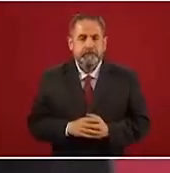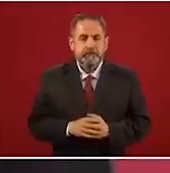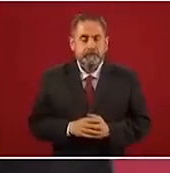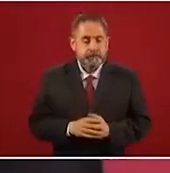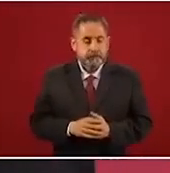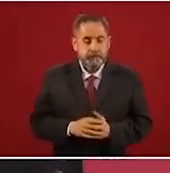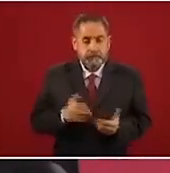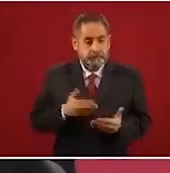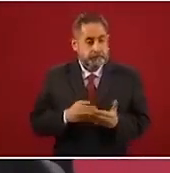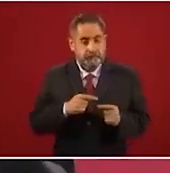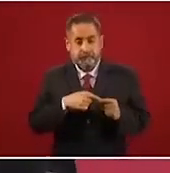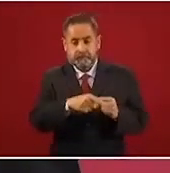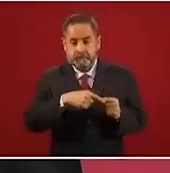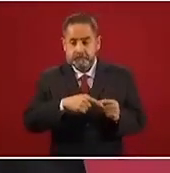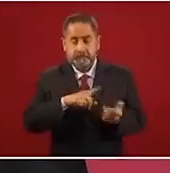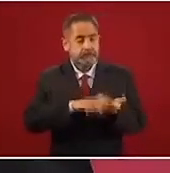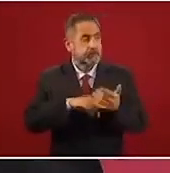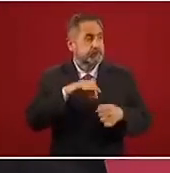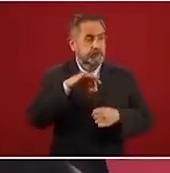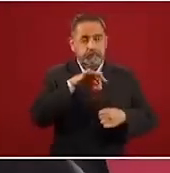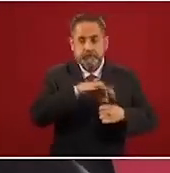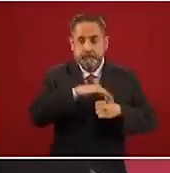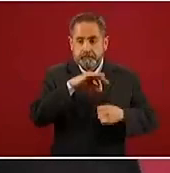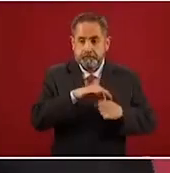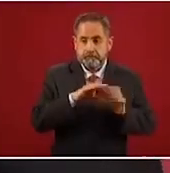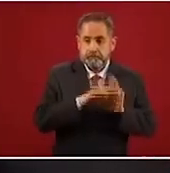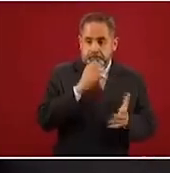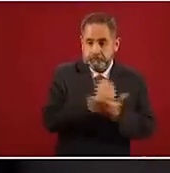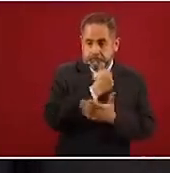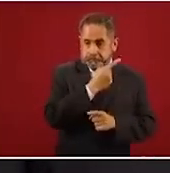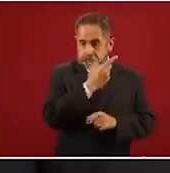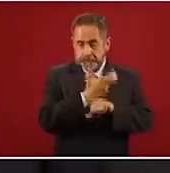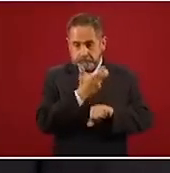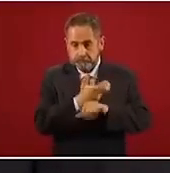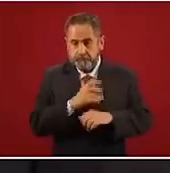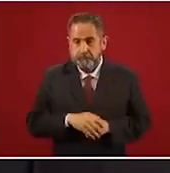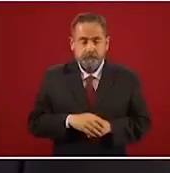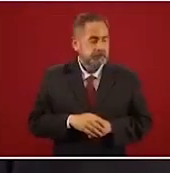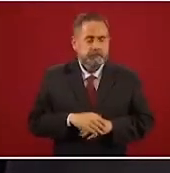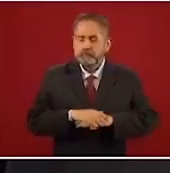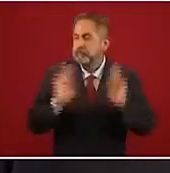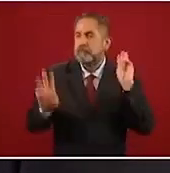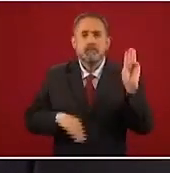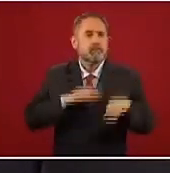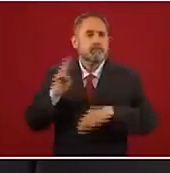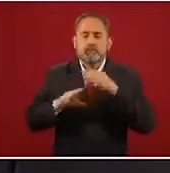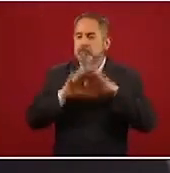Ahora hay elecciones en Estados Unidos, y cuando hay elecciones en cualquier parte del mundo,